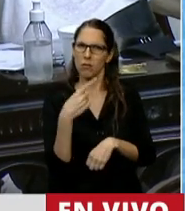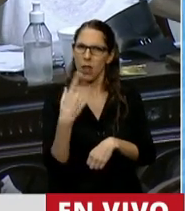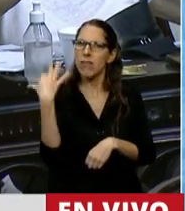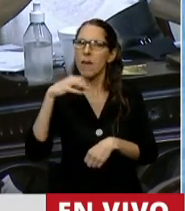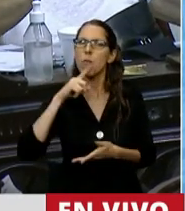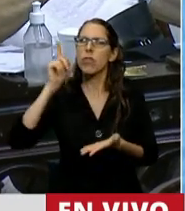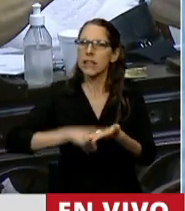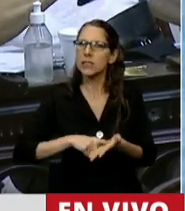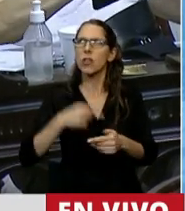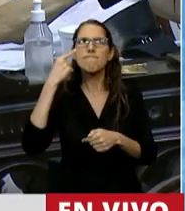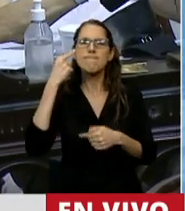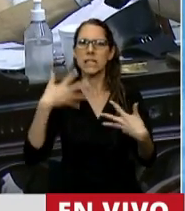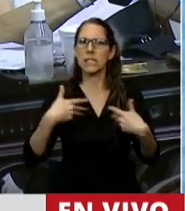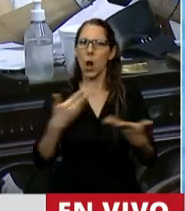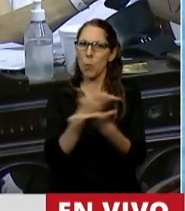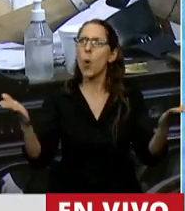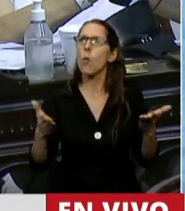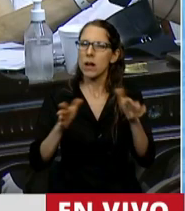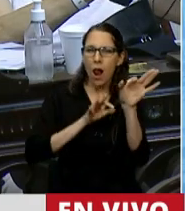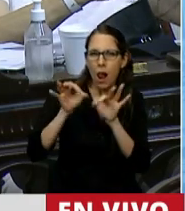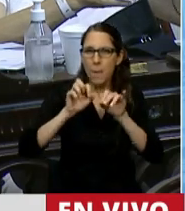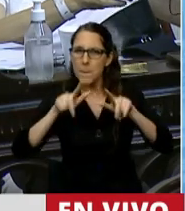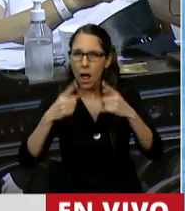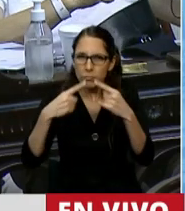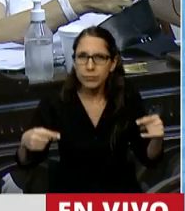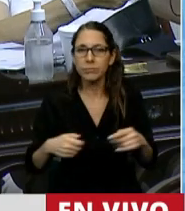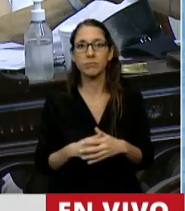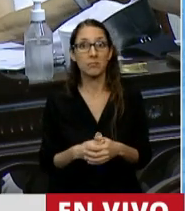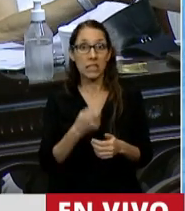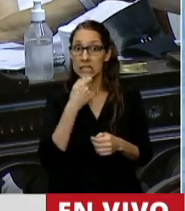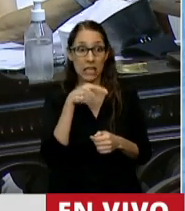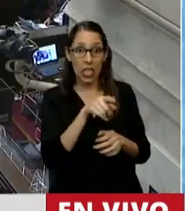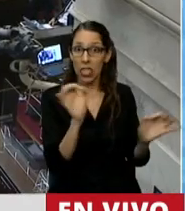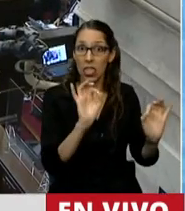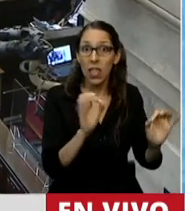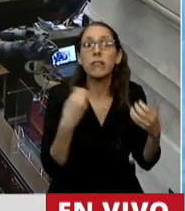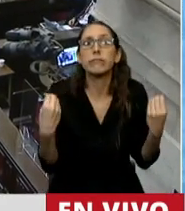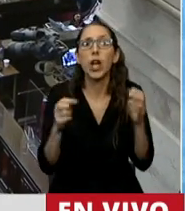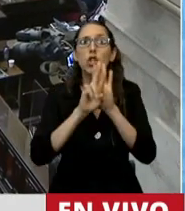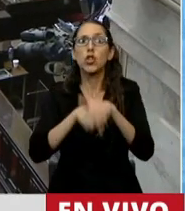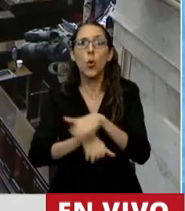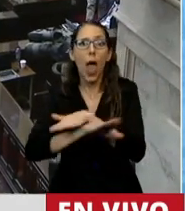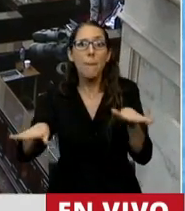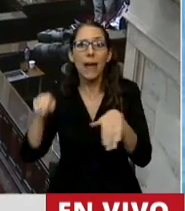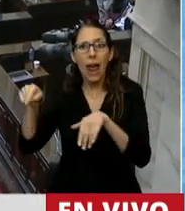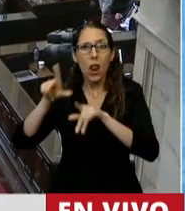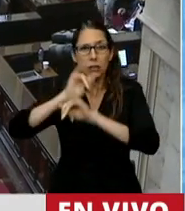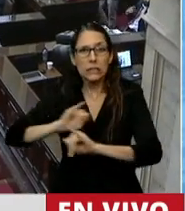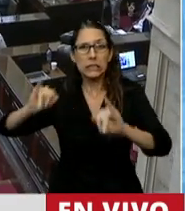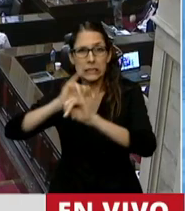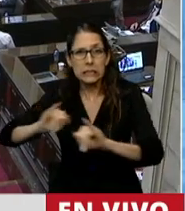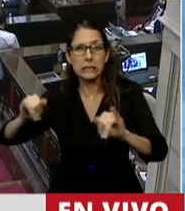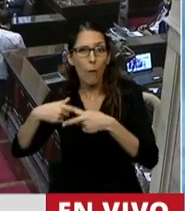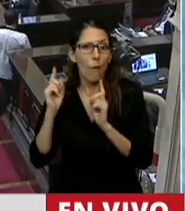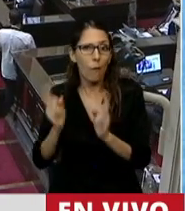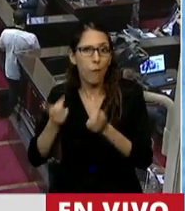salud pública. Y si no es así, el reclamo de ni una menos seguirá siendo una quimera para